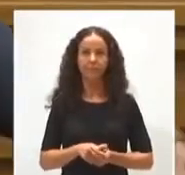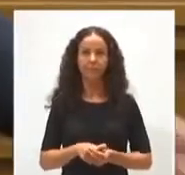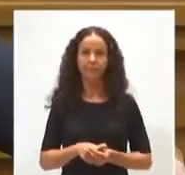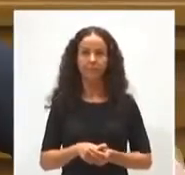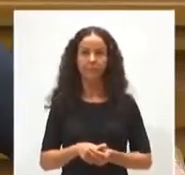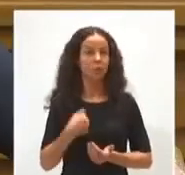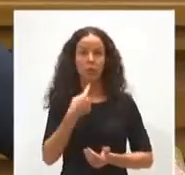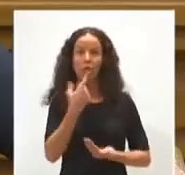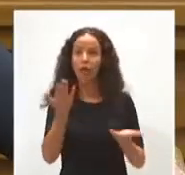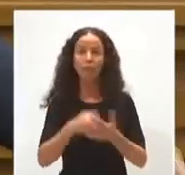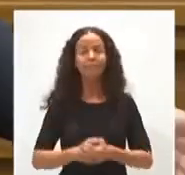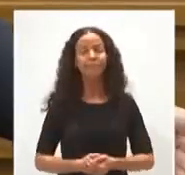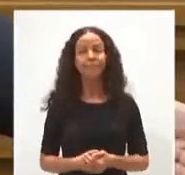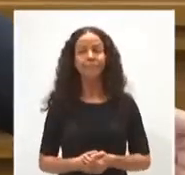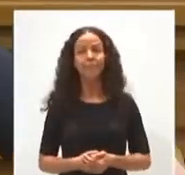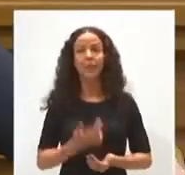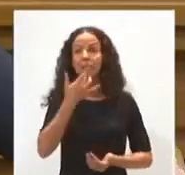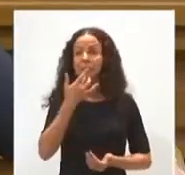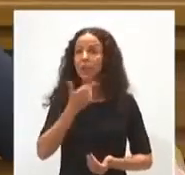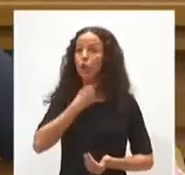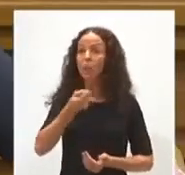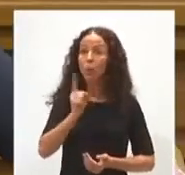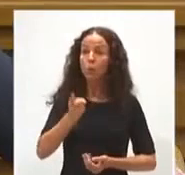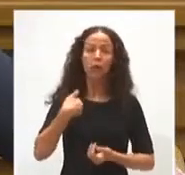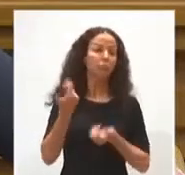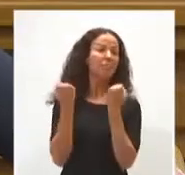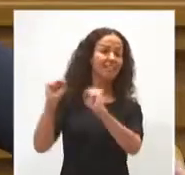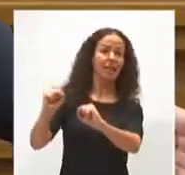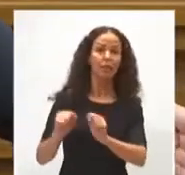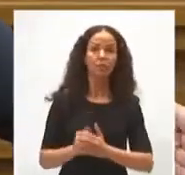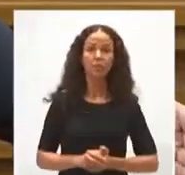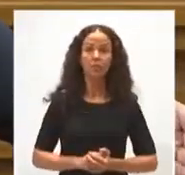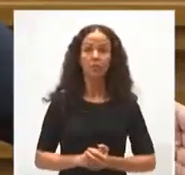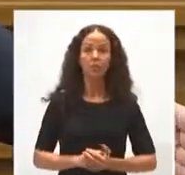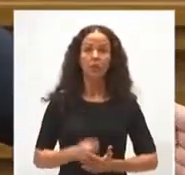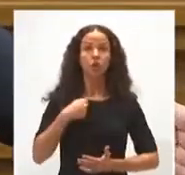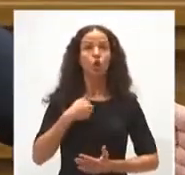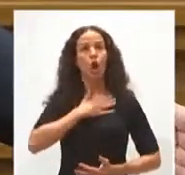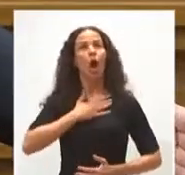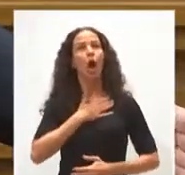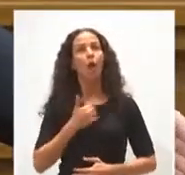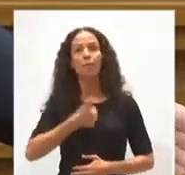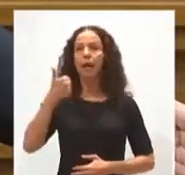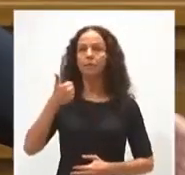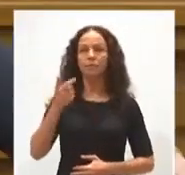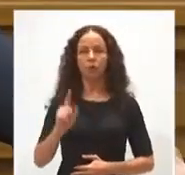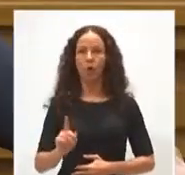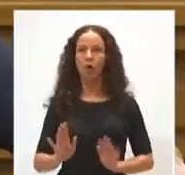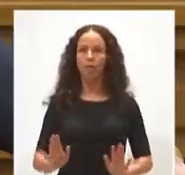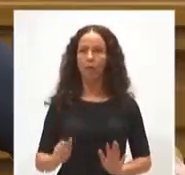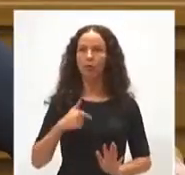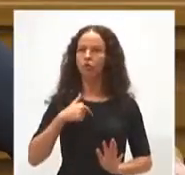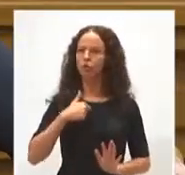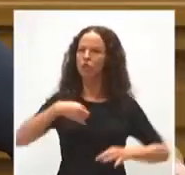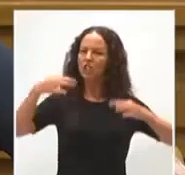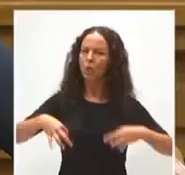te lo digo y si no me gusta lo rechazó no es que me quede más a gusto pero estoy convencido que la